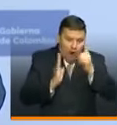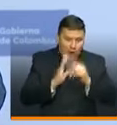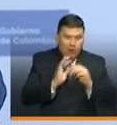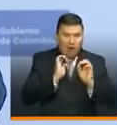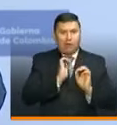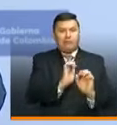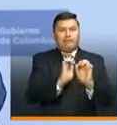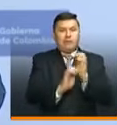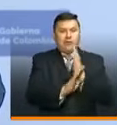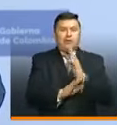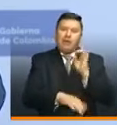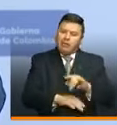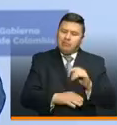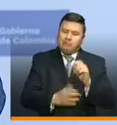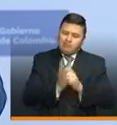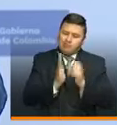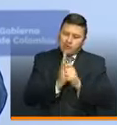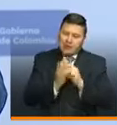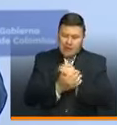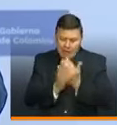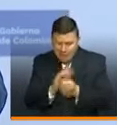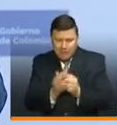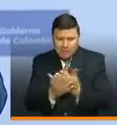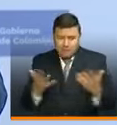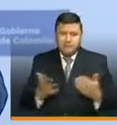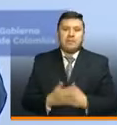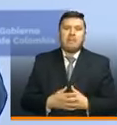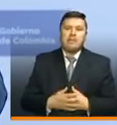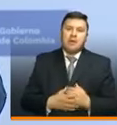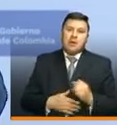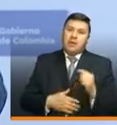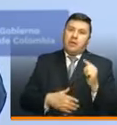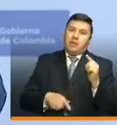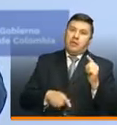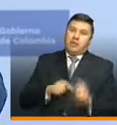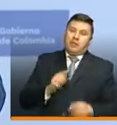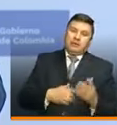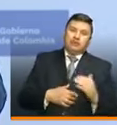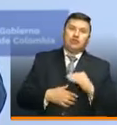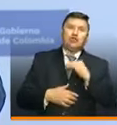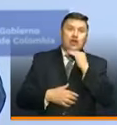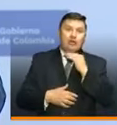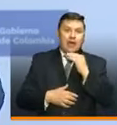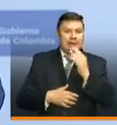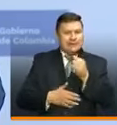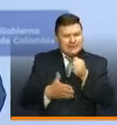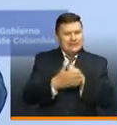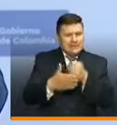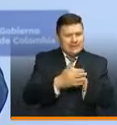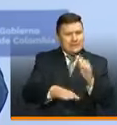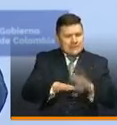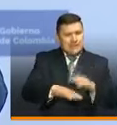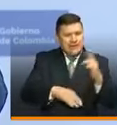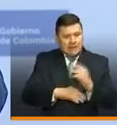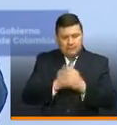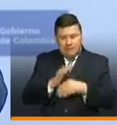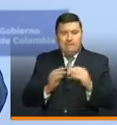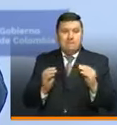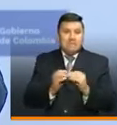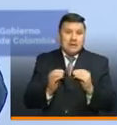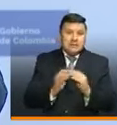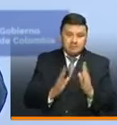distancia, lavado de manos, etcétera. No podemos recalcar esto lo suficiente, así que vamos a ir insistiendo en ello. Sin más,